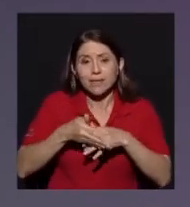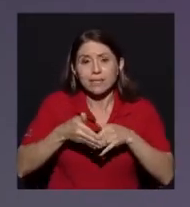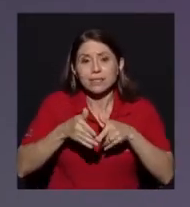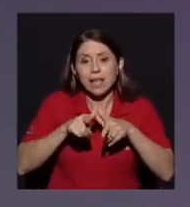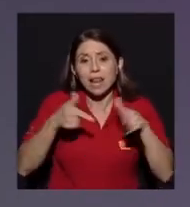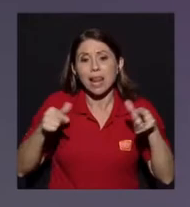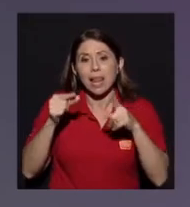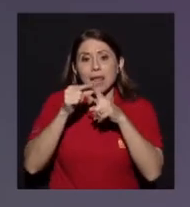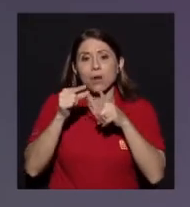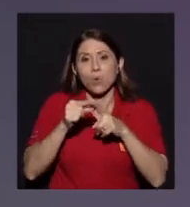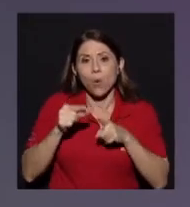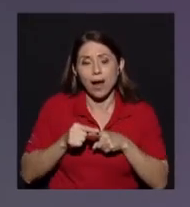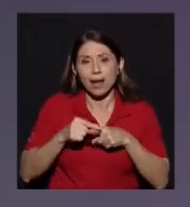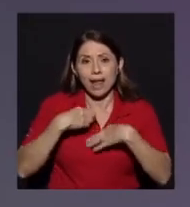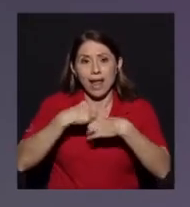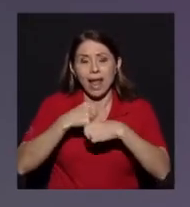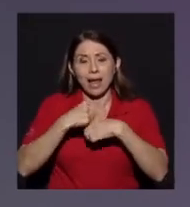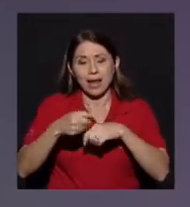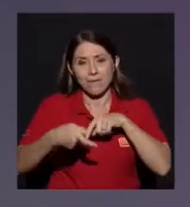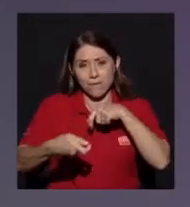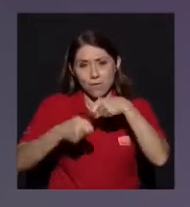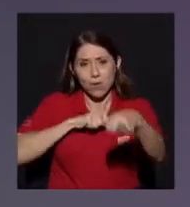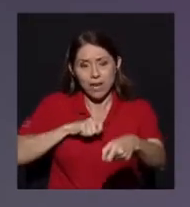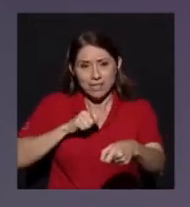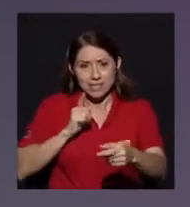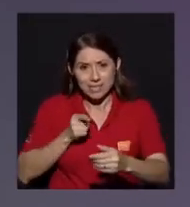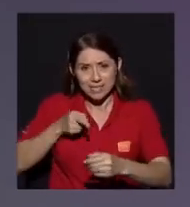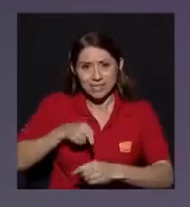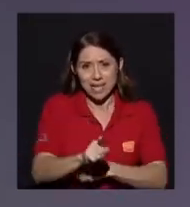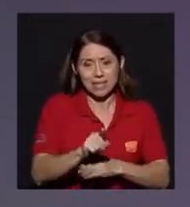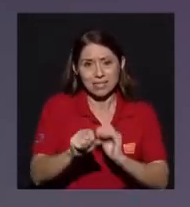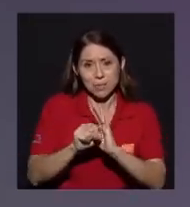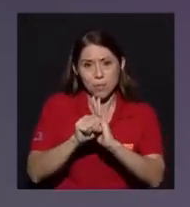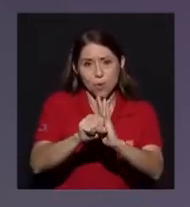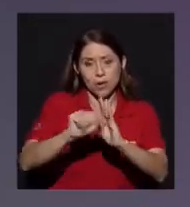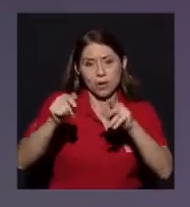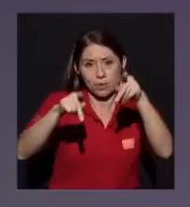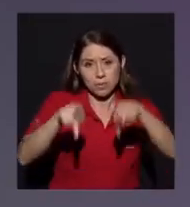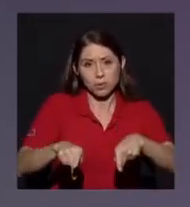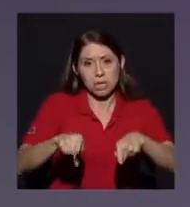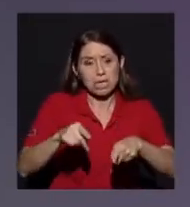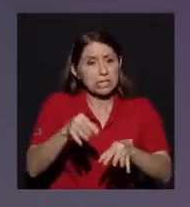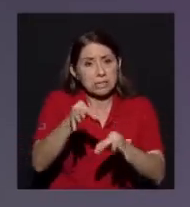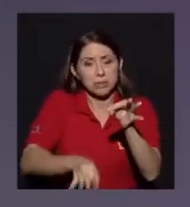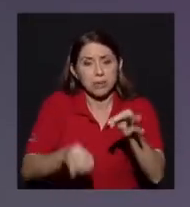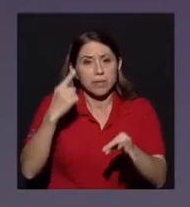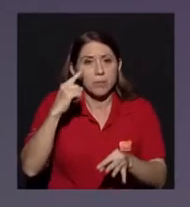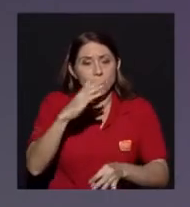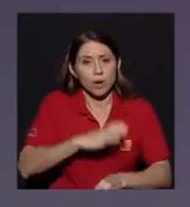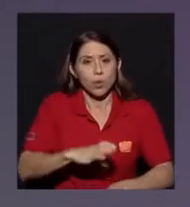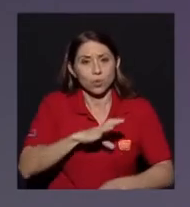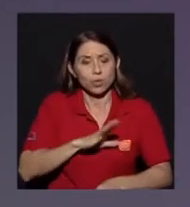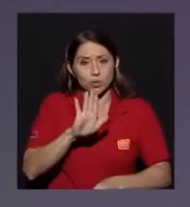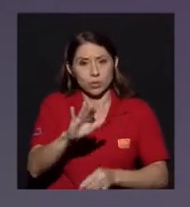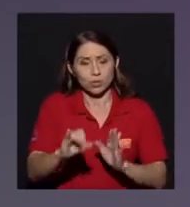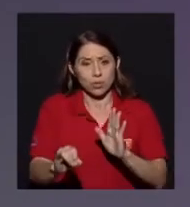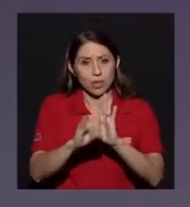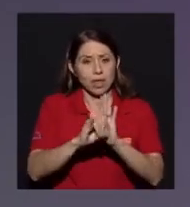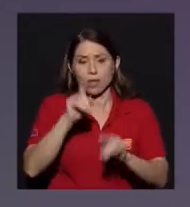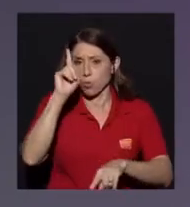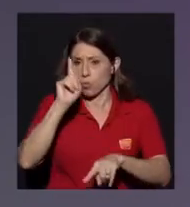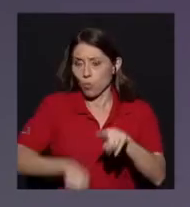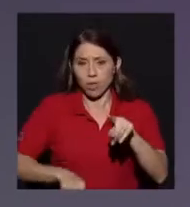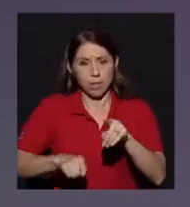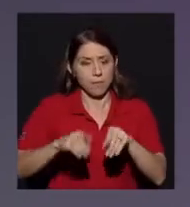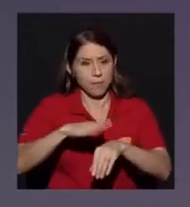sobre otra simplemente por una condición que el que implica su identidad es decir no no es eso no puede permitirse de